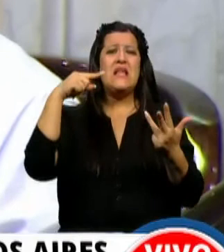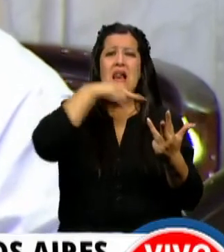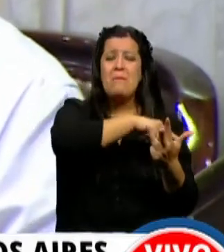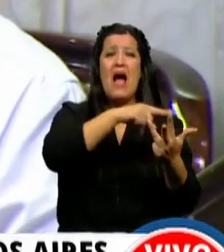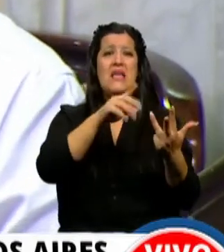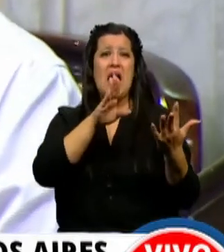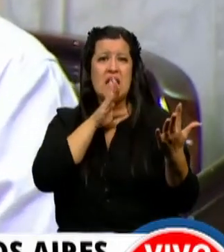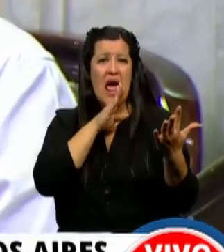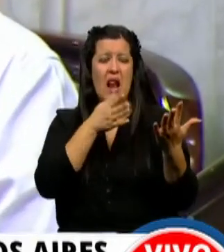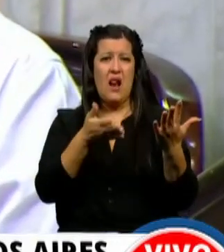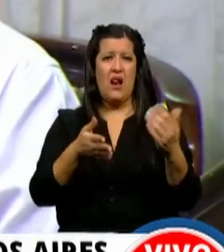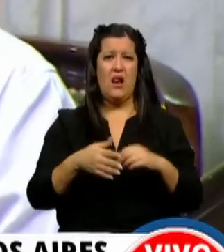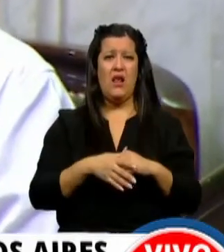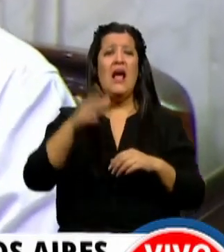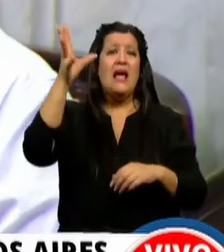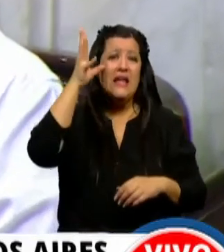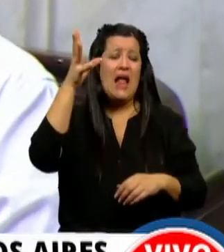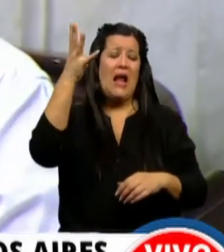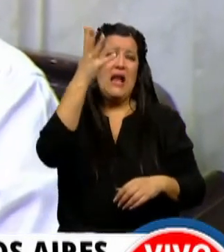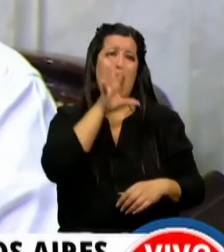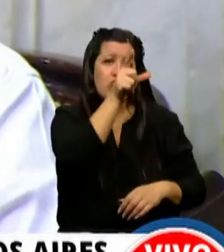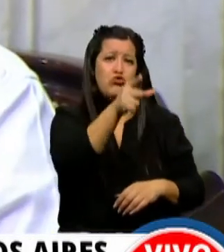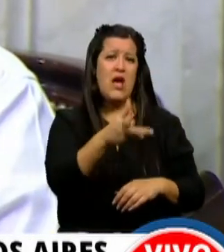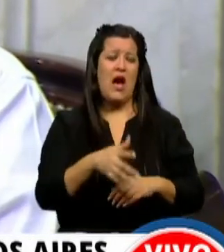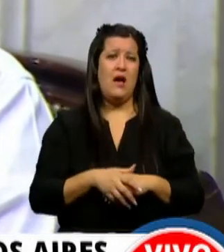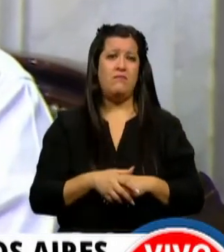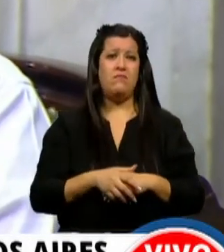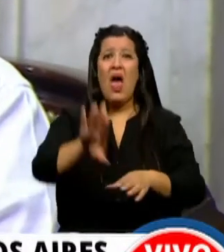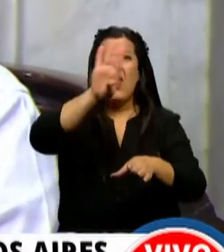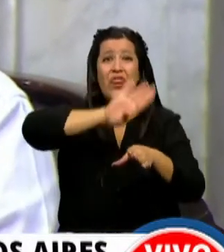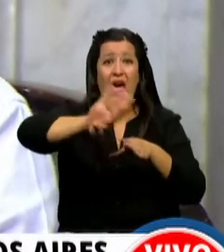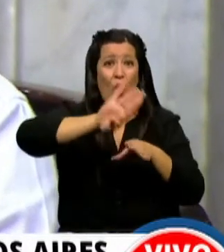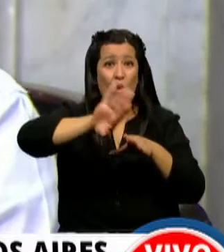Israel, Italia, Rusia. Una deuda